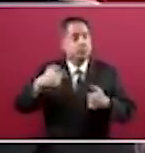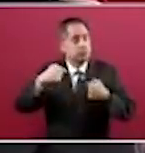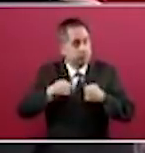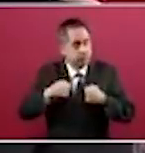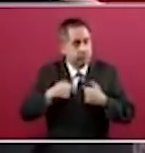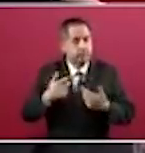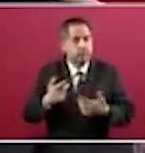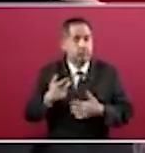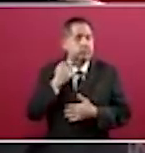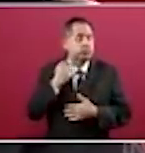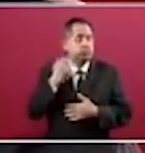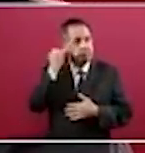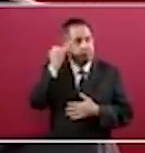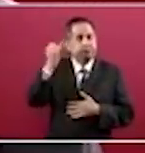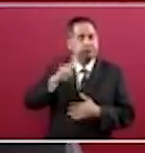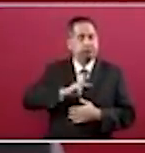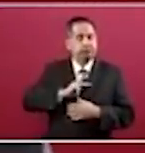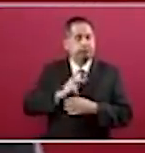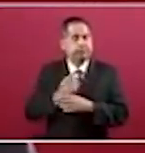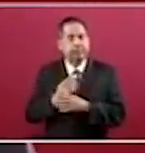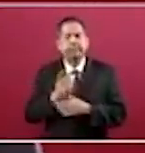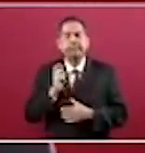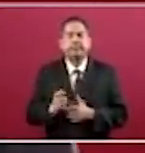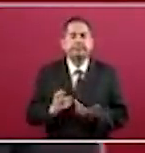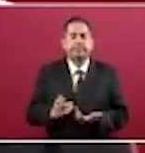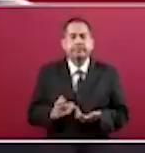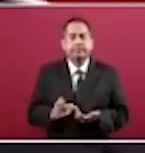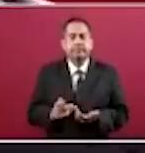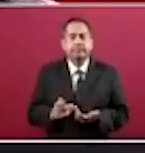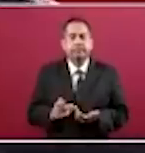soy partidario de que